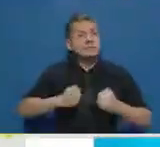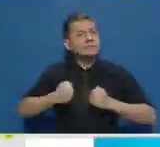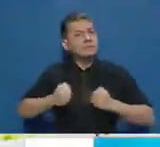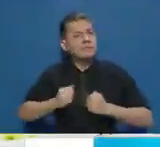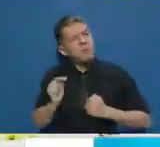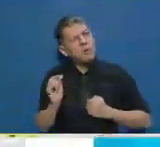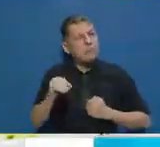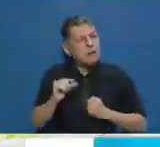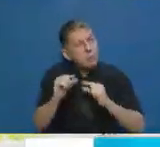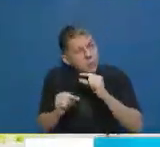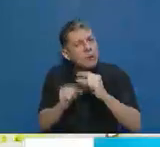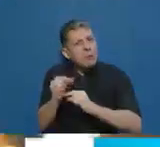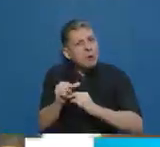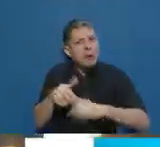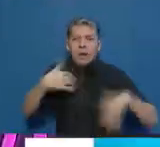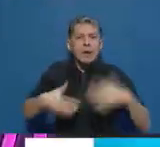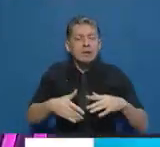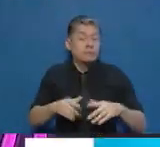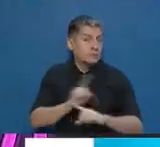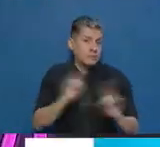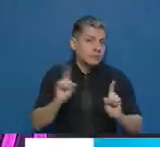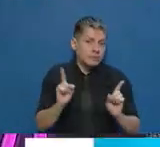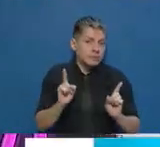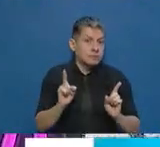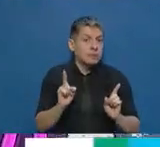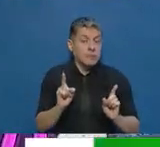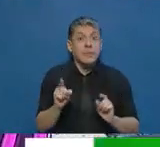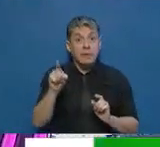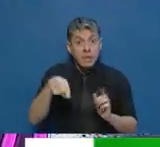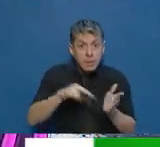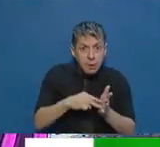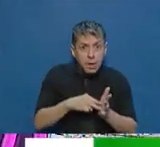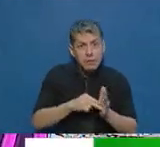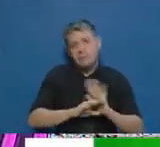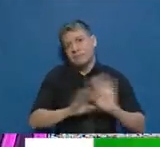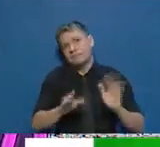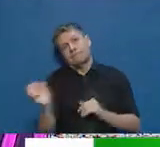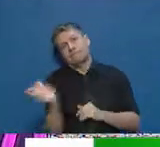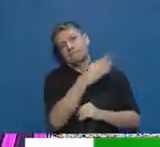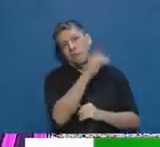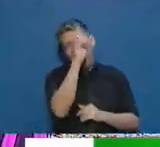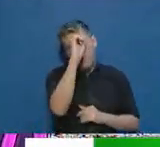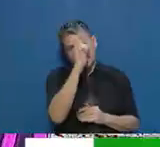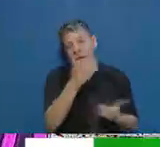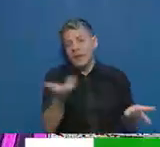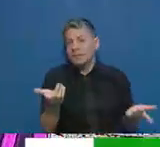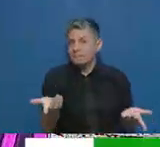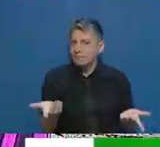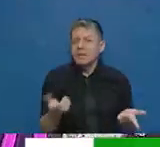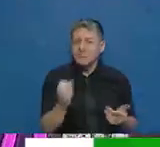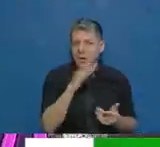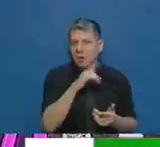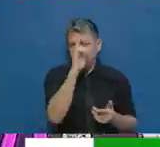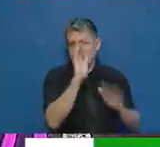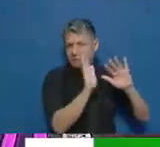que vayan de a poco, no generar otro problema, porque cualquier problema que se genere va a terminar en guardias, en consultas, y la idea es no sobrecargar